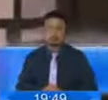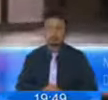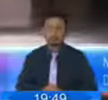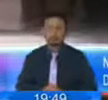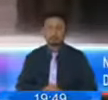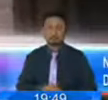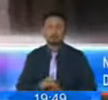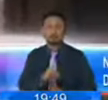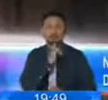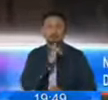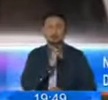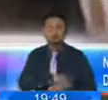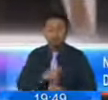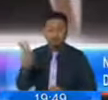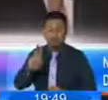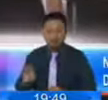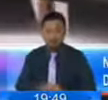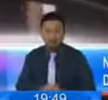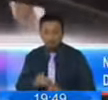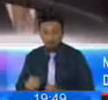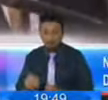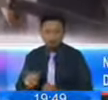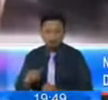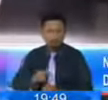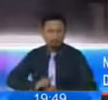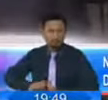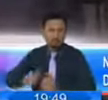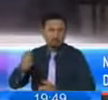Trump considera que Venezuela continúa en crisis.